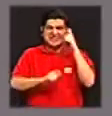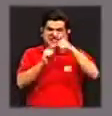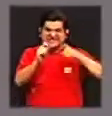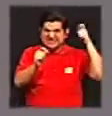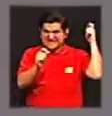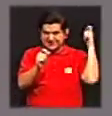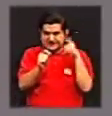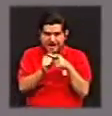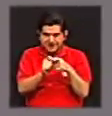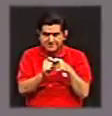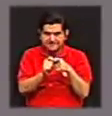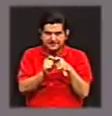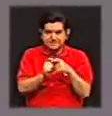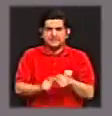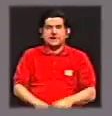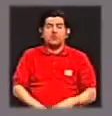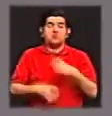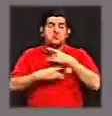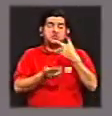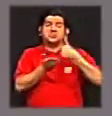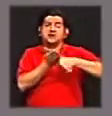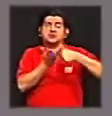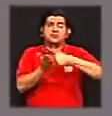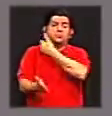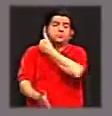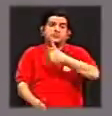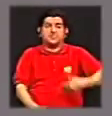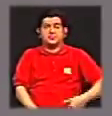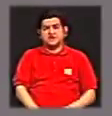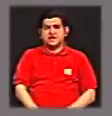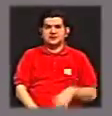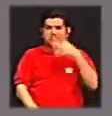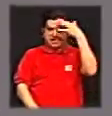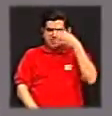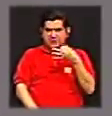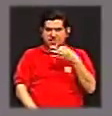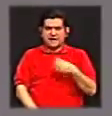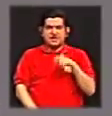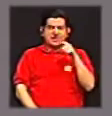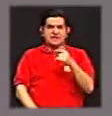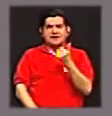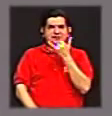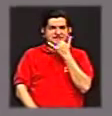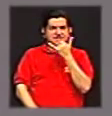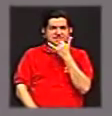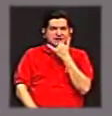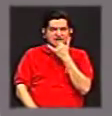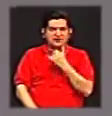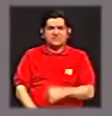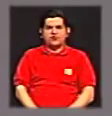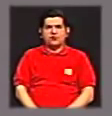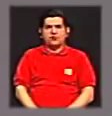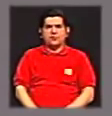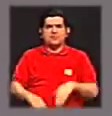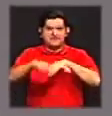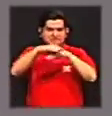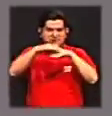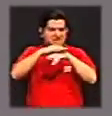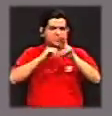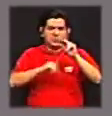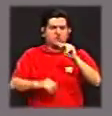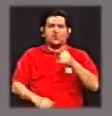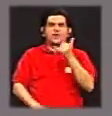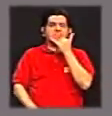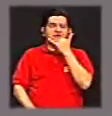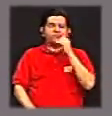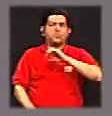precisas, como precisamente intención de voto para presidentes, calculamos no este error de referencia que se dice el error de la encuesta, sino el error